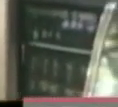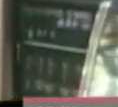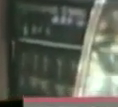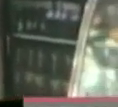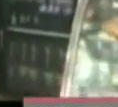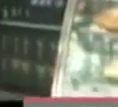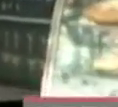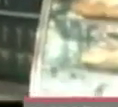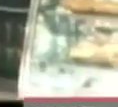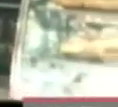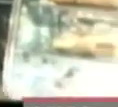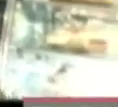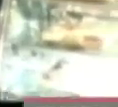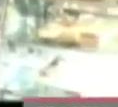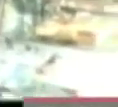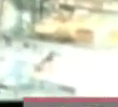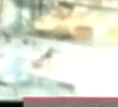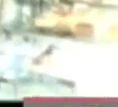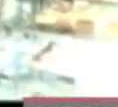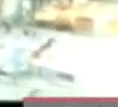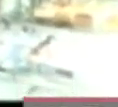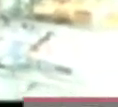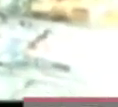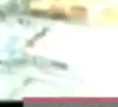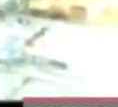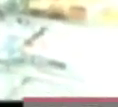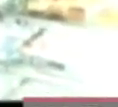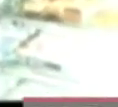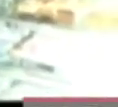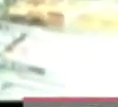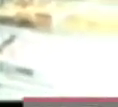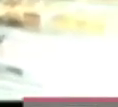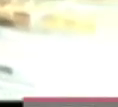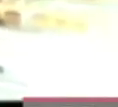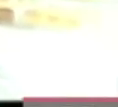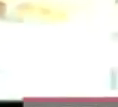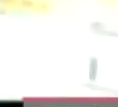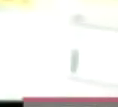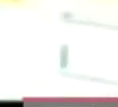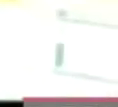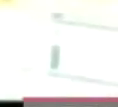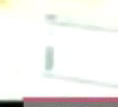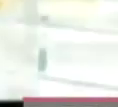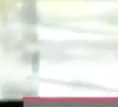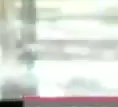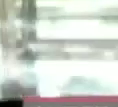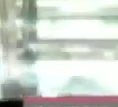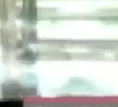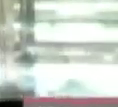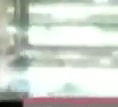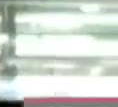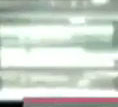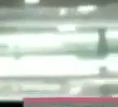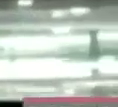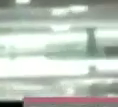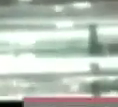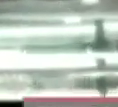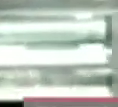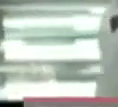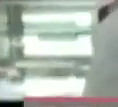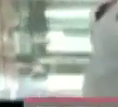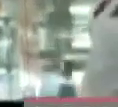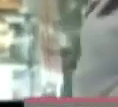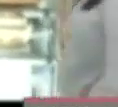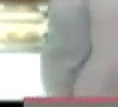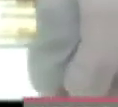sus circunstancias, a sus necesidades. En el caso de esta panadería, el corazón de la patria. Bueno, y ellos